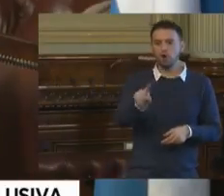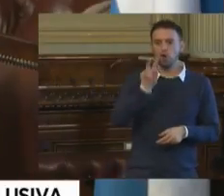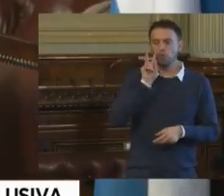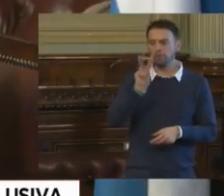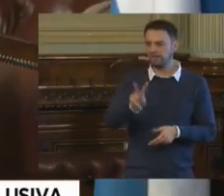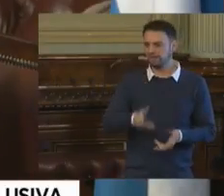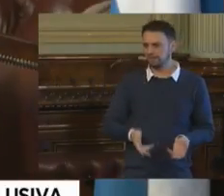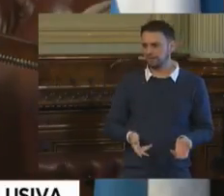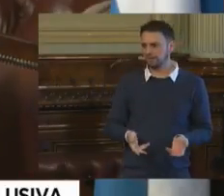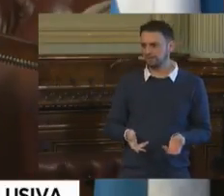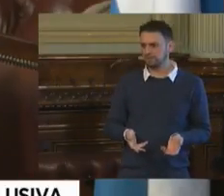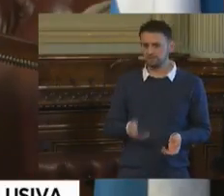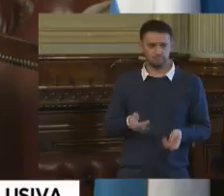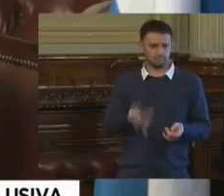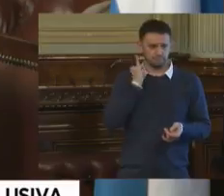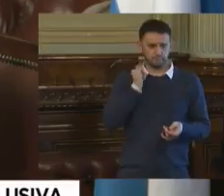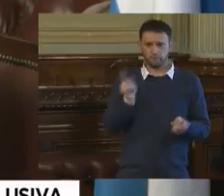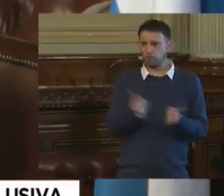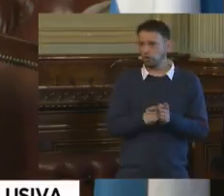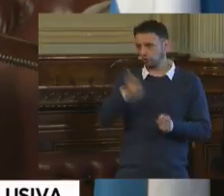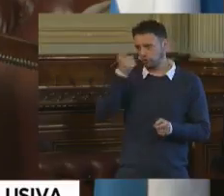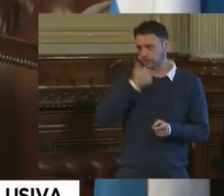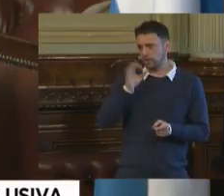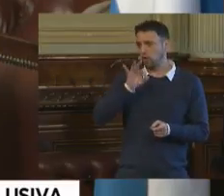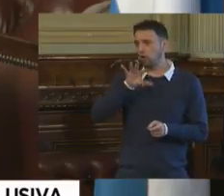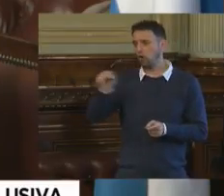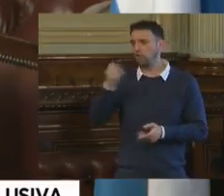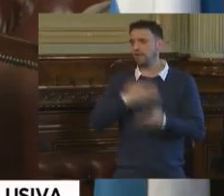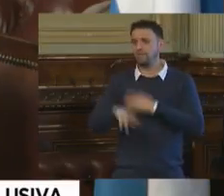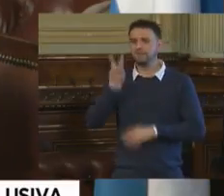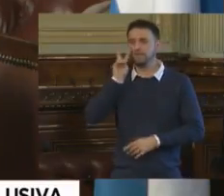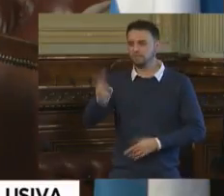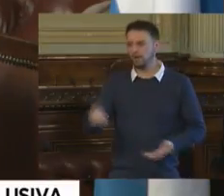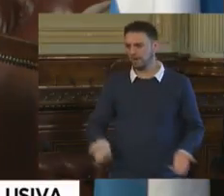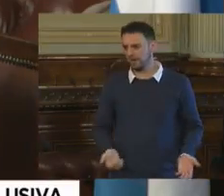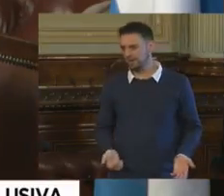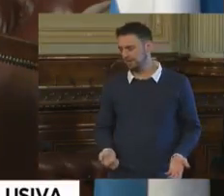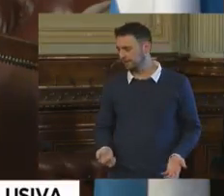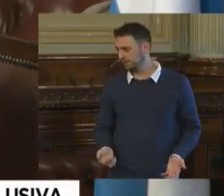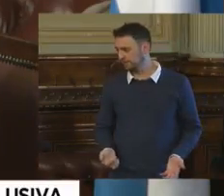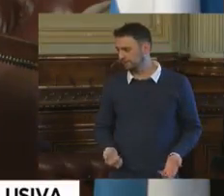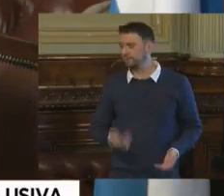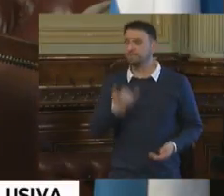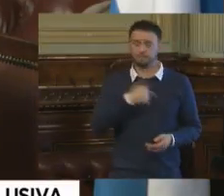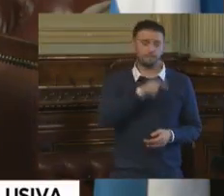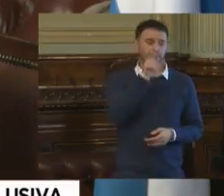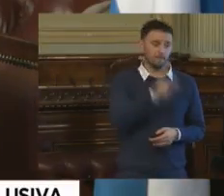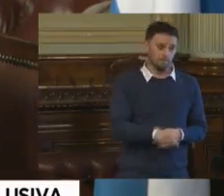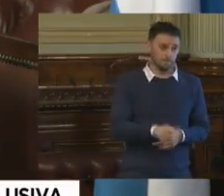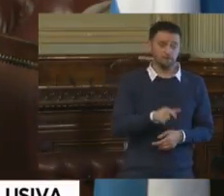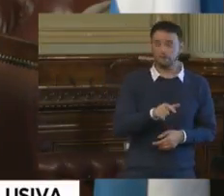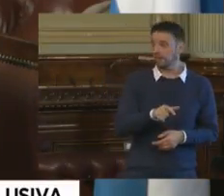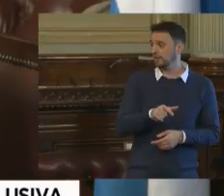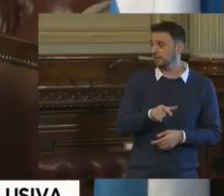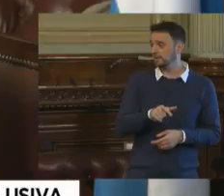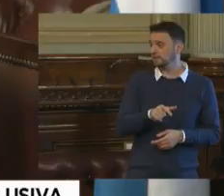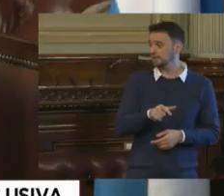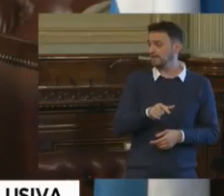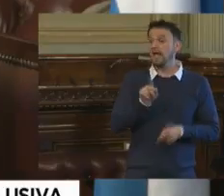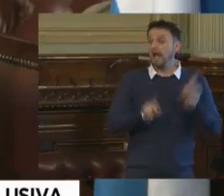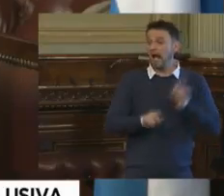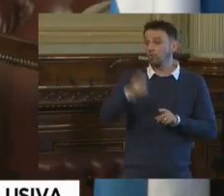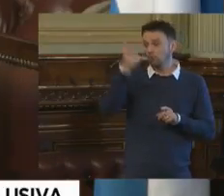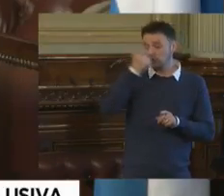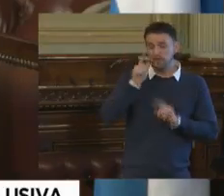grupos más grandes más amplios porque dentro de lo que es discapacidad visual obviamente va a haber una persona ciega y va a haber personas que tengan